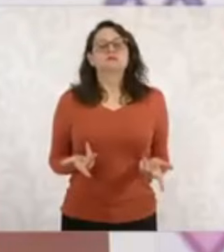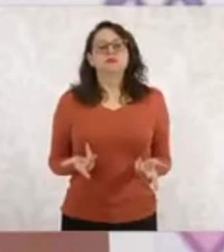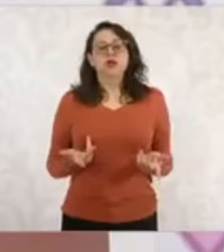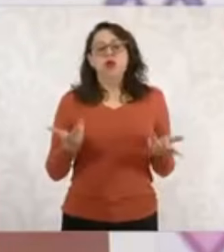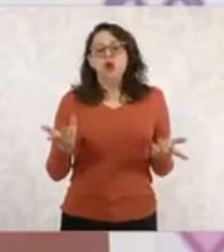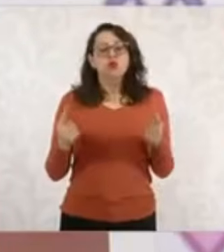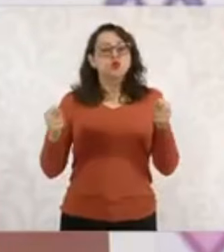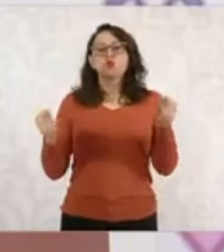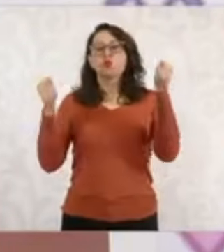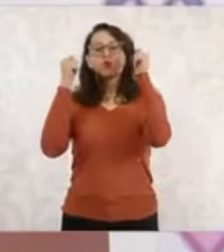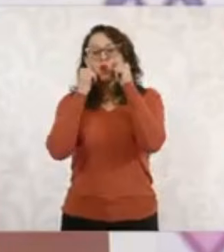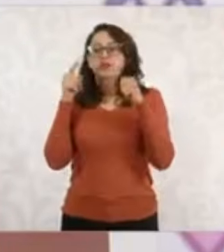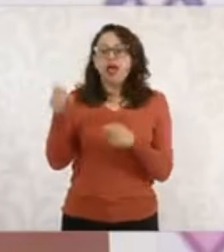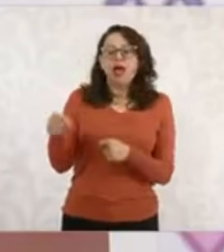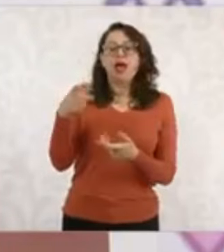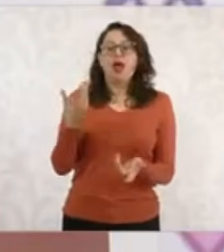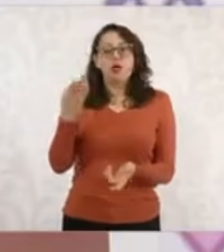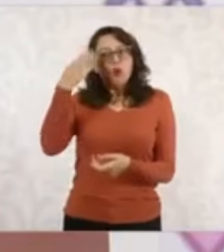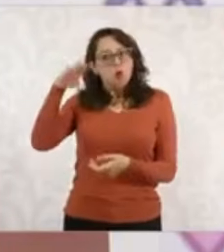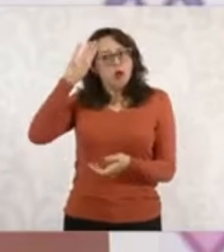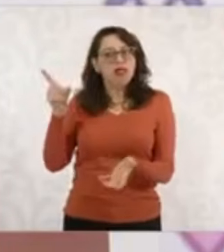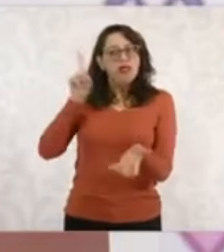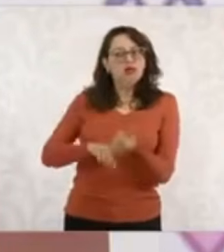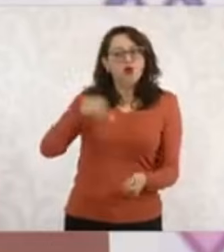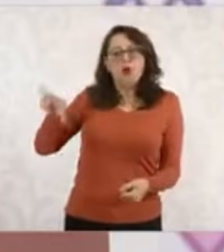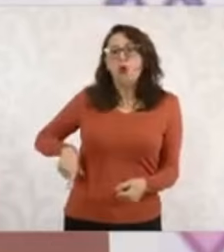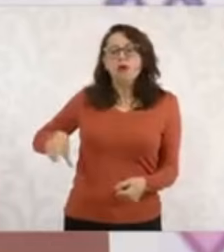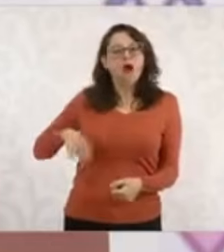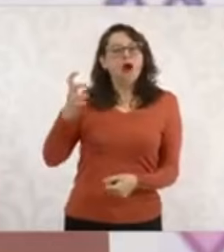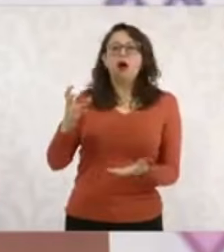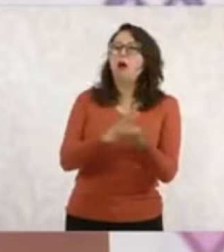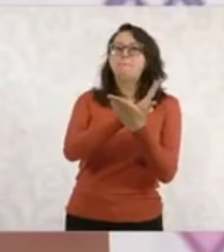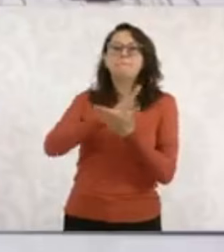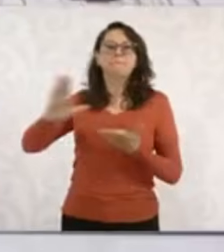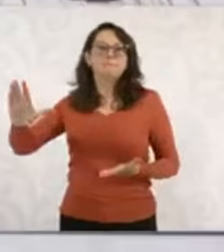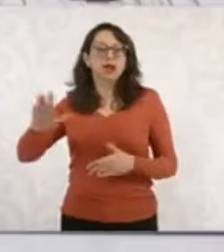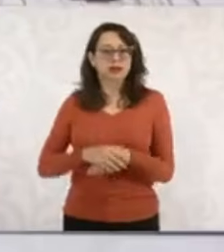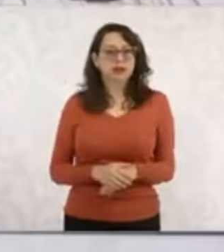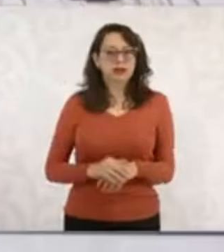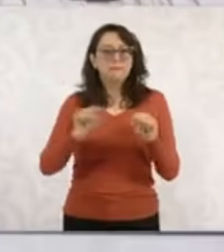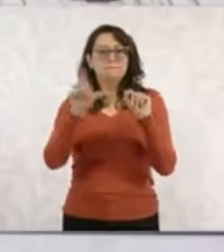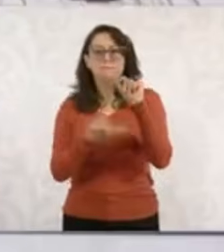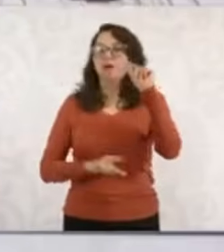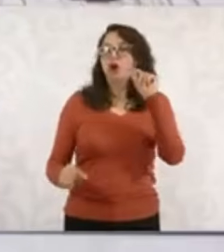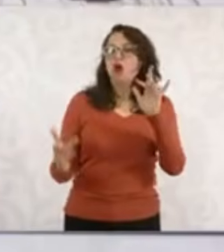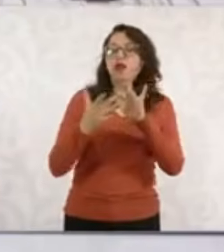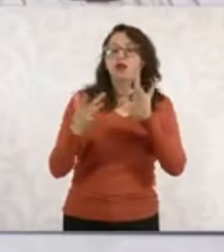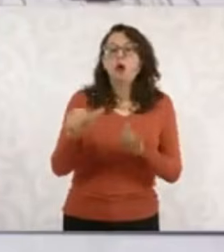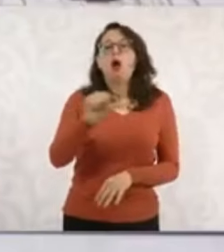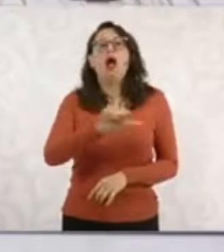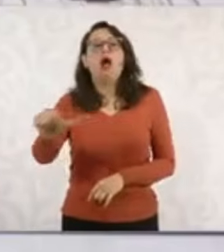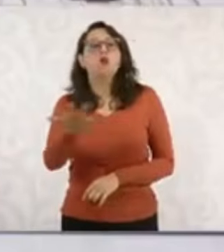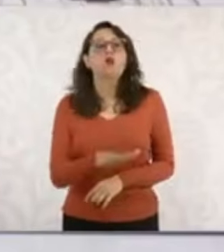posición respecto al gobierno cubano, del presidente que sea, las relaciones con los pueblos. Eso es algo